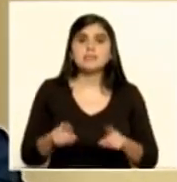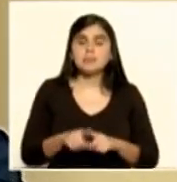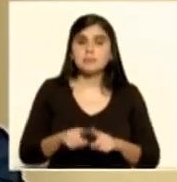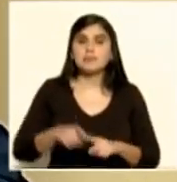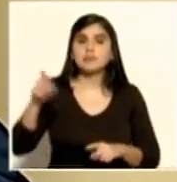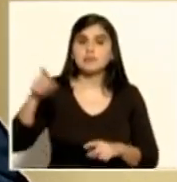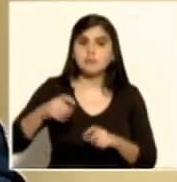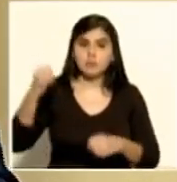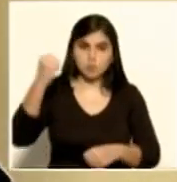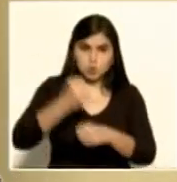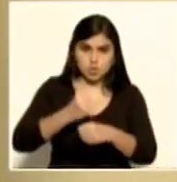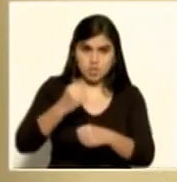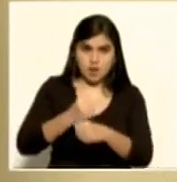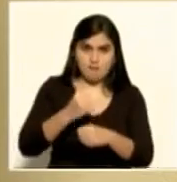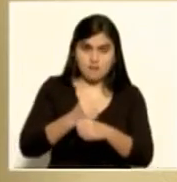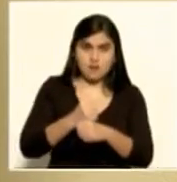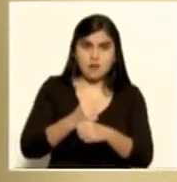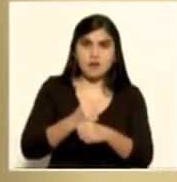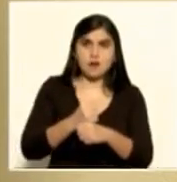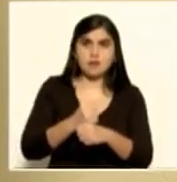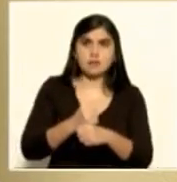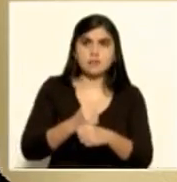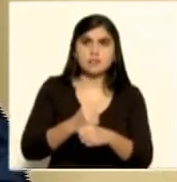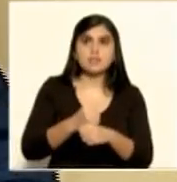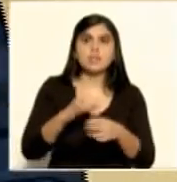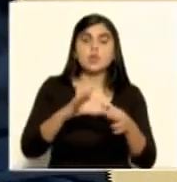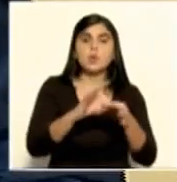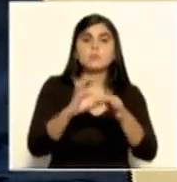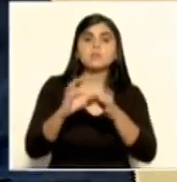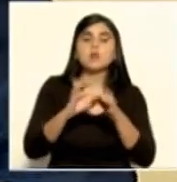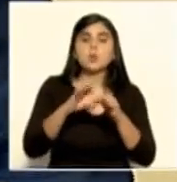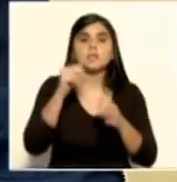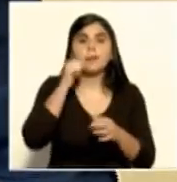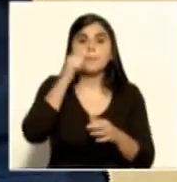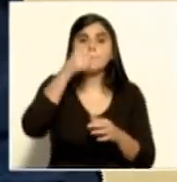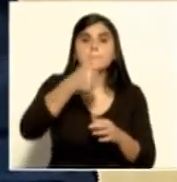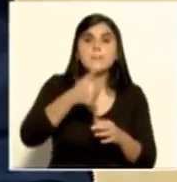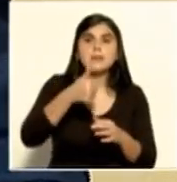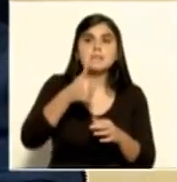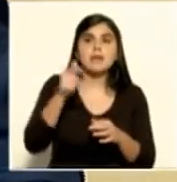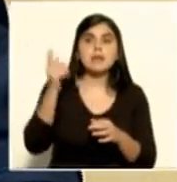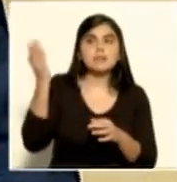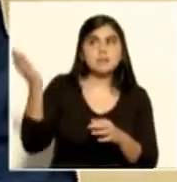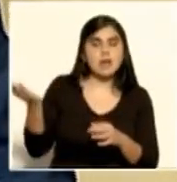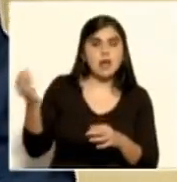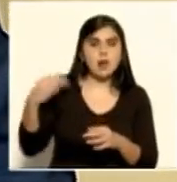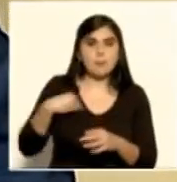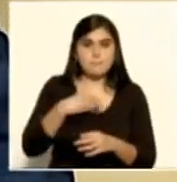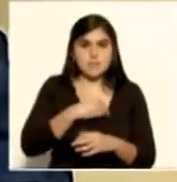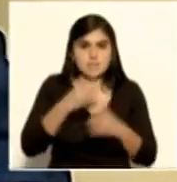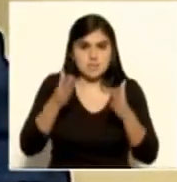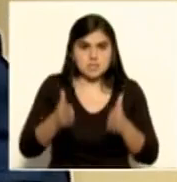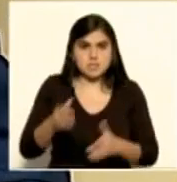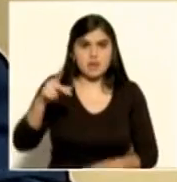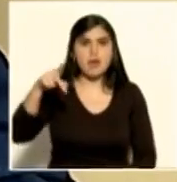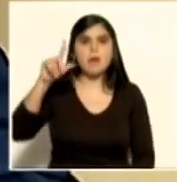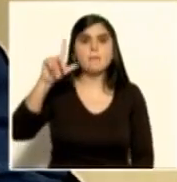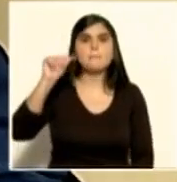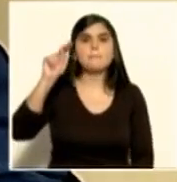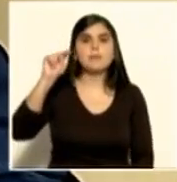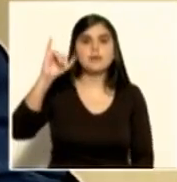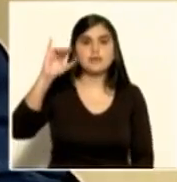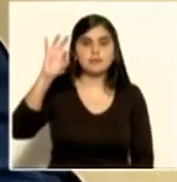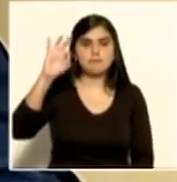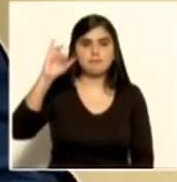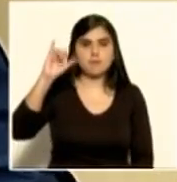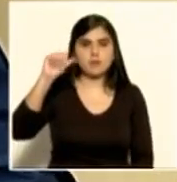trabajar, y lo vamos a coordinar mañana bajo el liderazgo de la ministra de Planificación y los demás